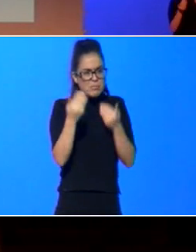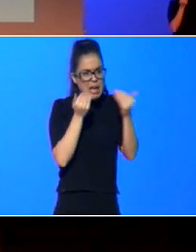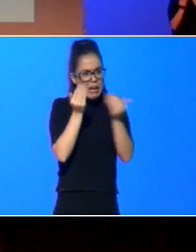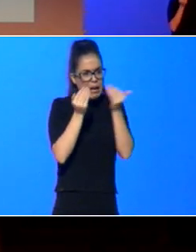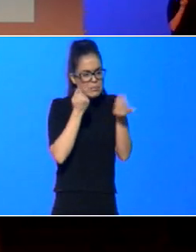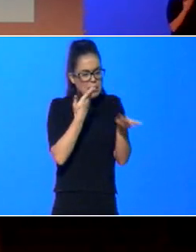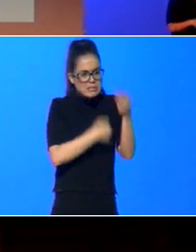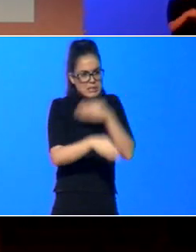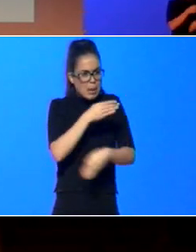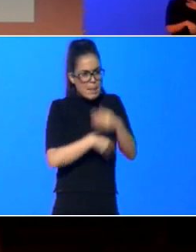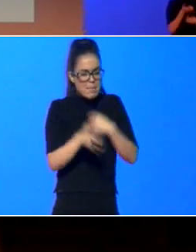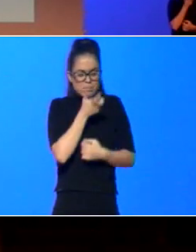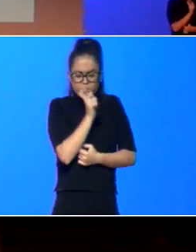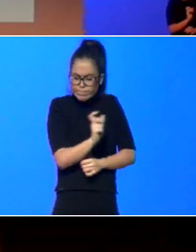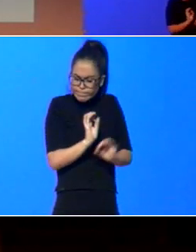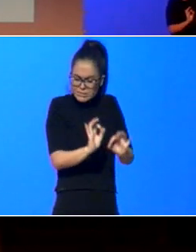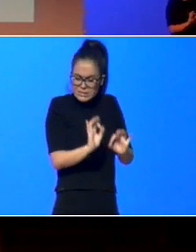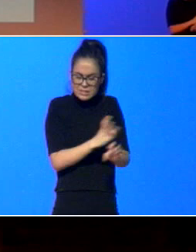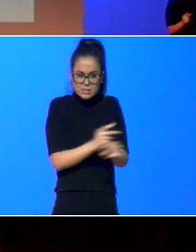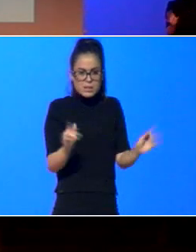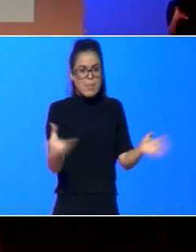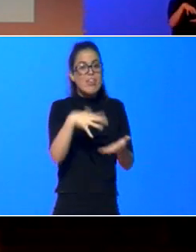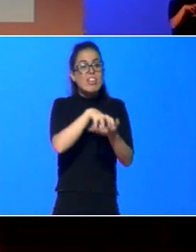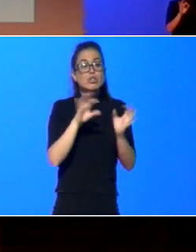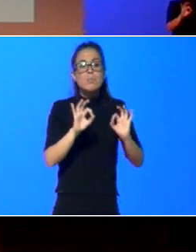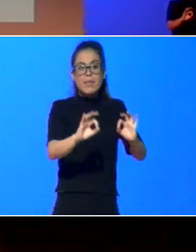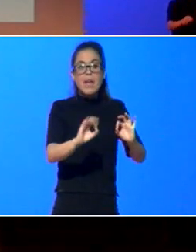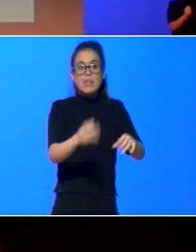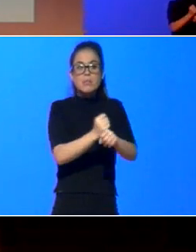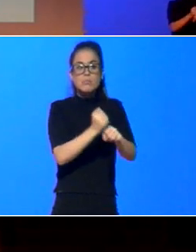ojo los centros especiales de empleos la labor es fundamental